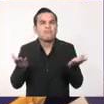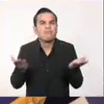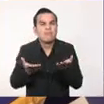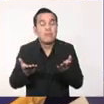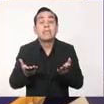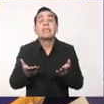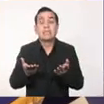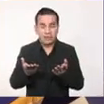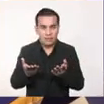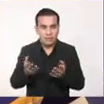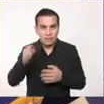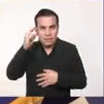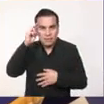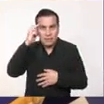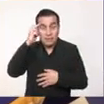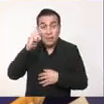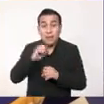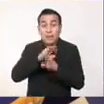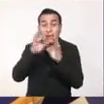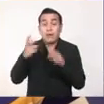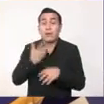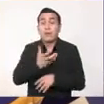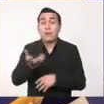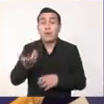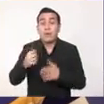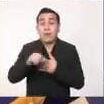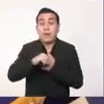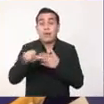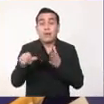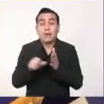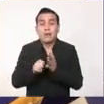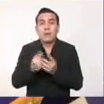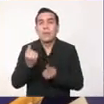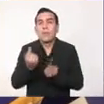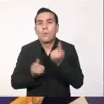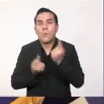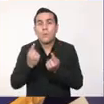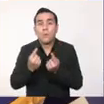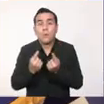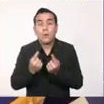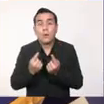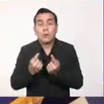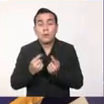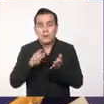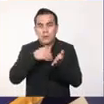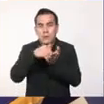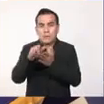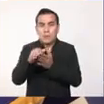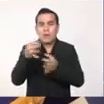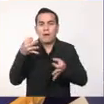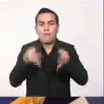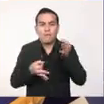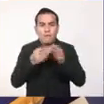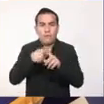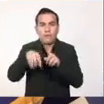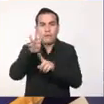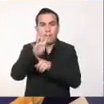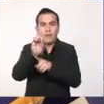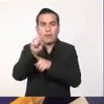sí atribuye expresamente a la Asamblea la facultad de destituir magistrados. Es decir, no es